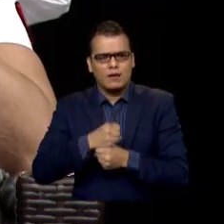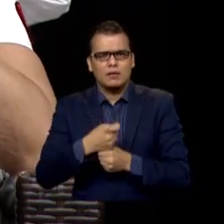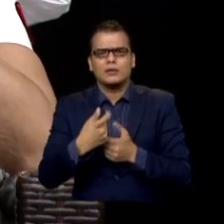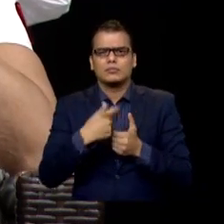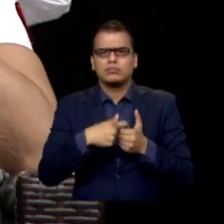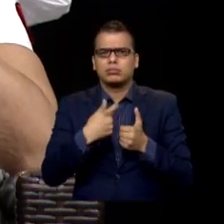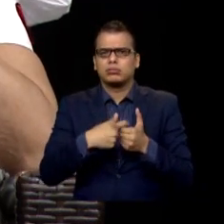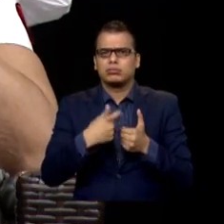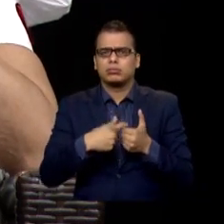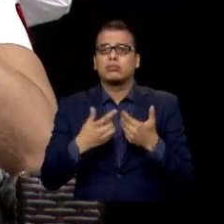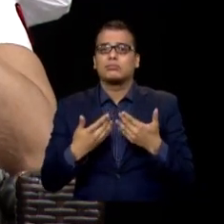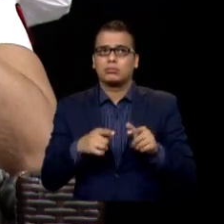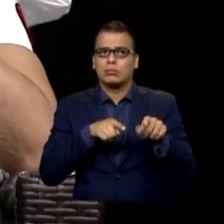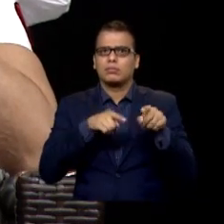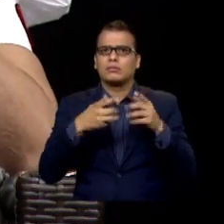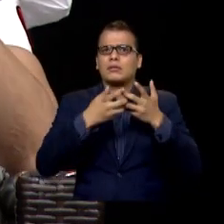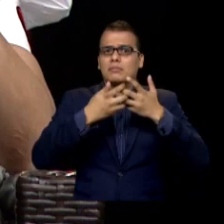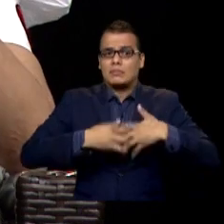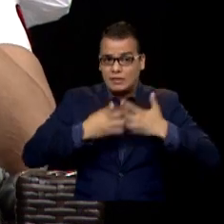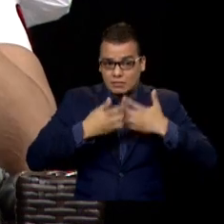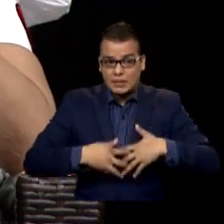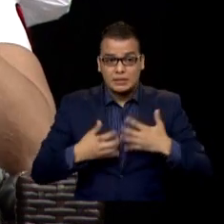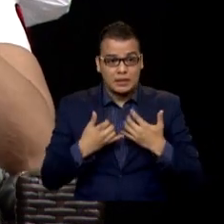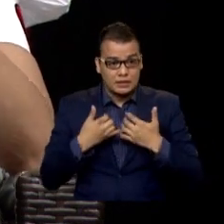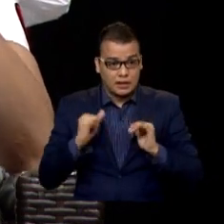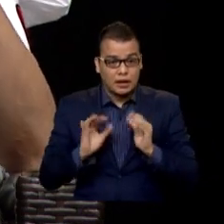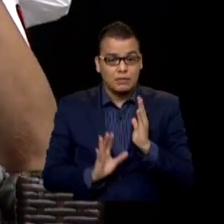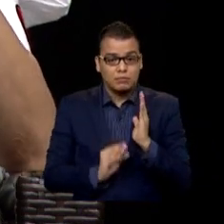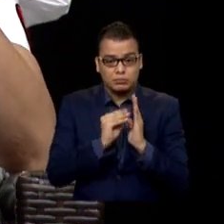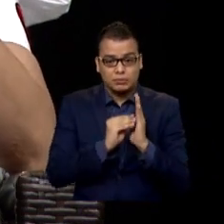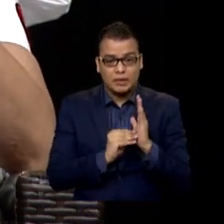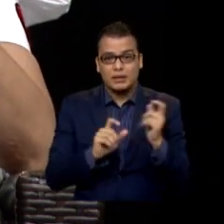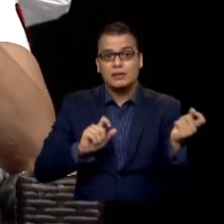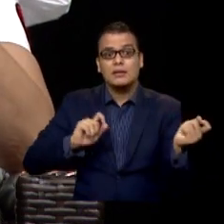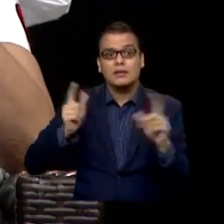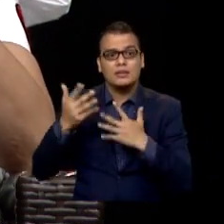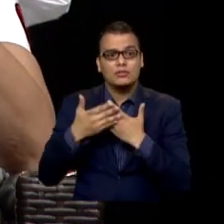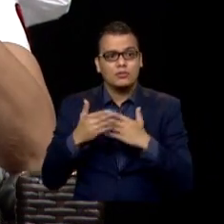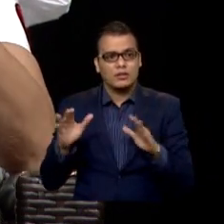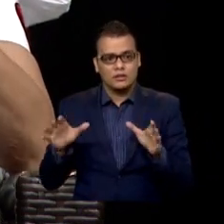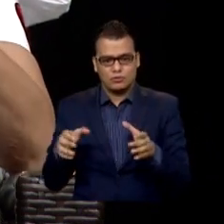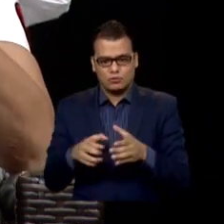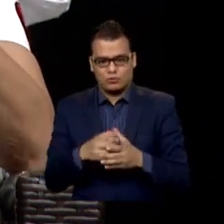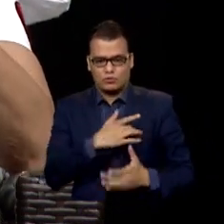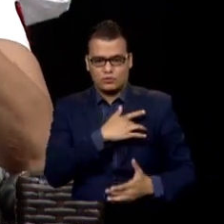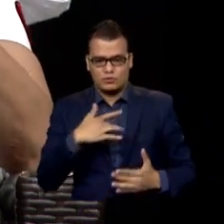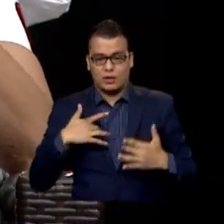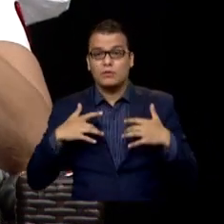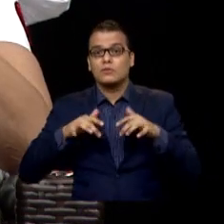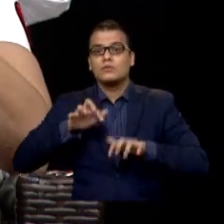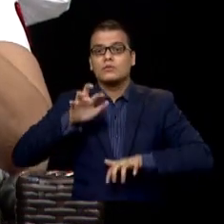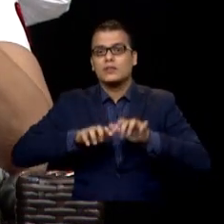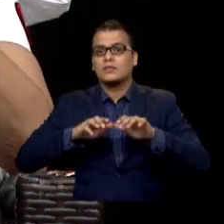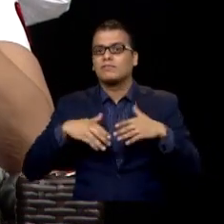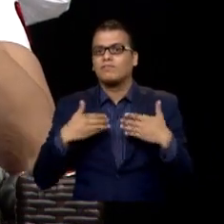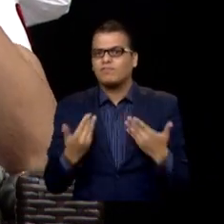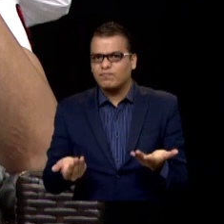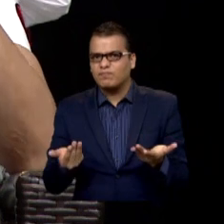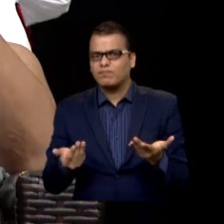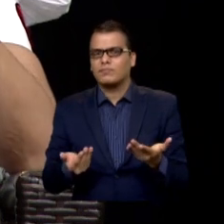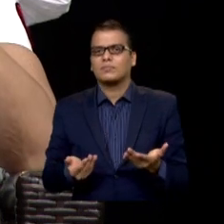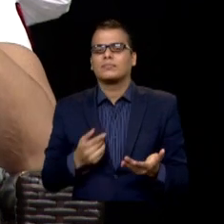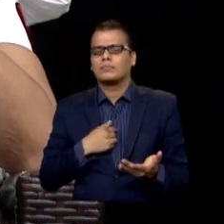registrado varias empresas en esta plataforma, y ahora desde salud lo que tenemos, el trabajo que sigue